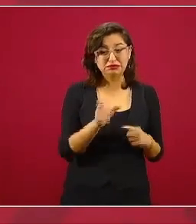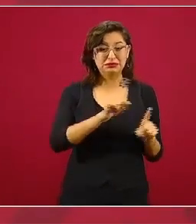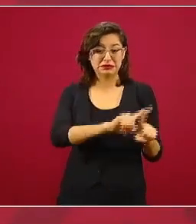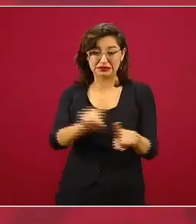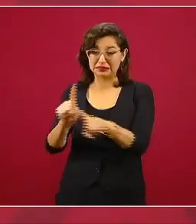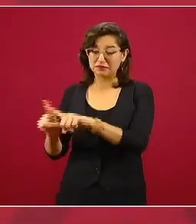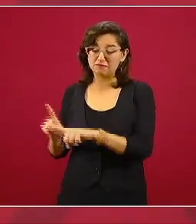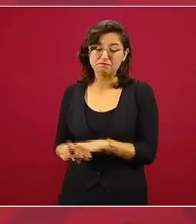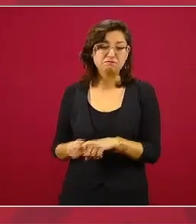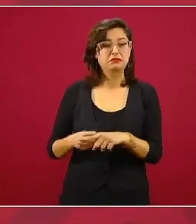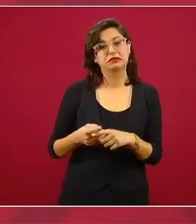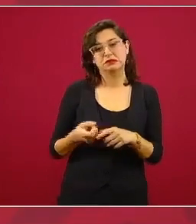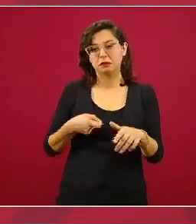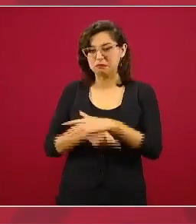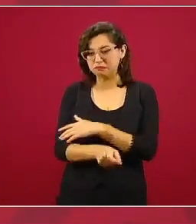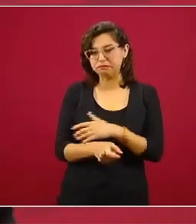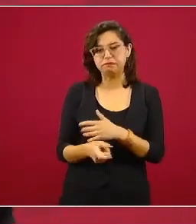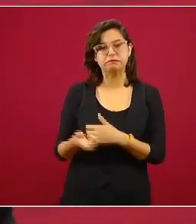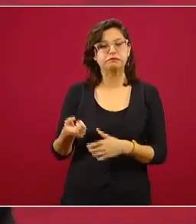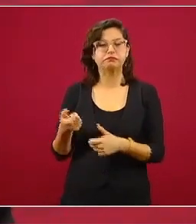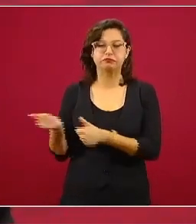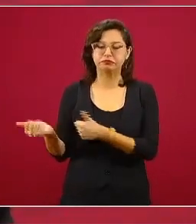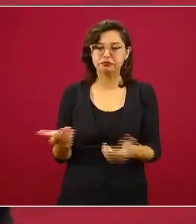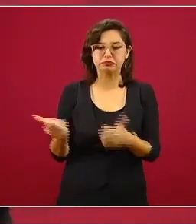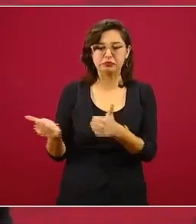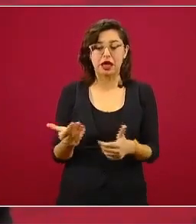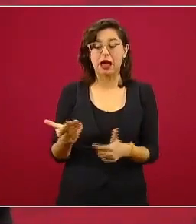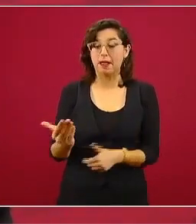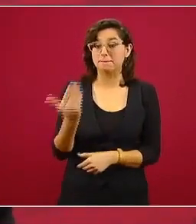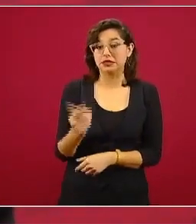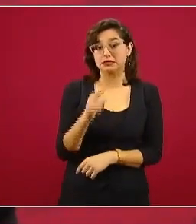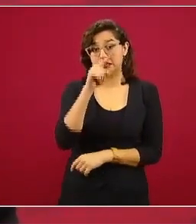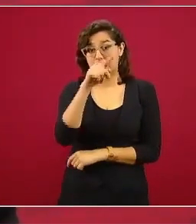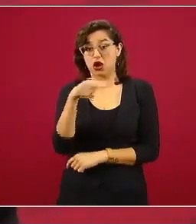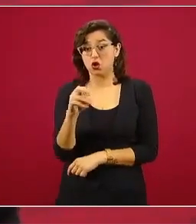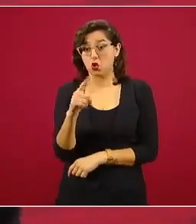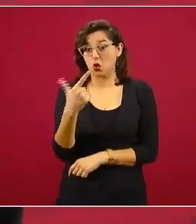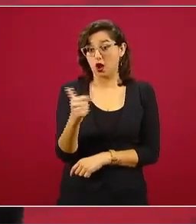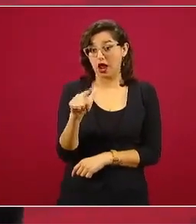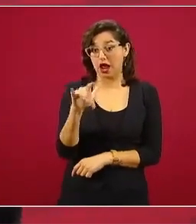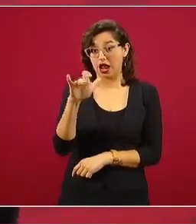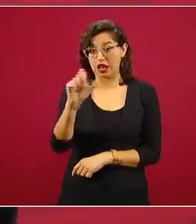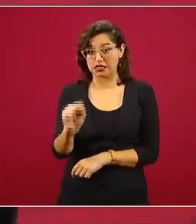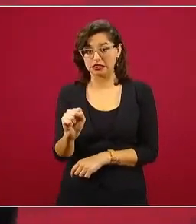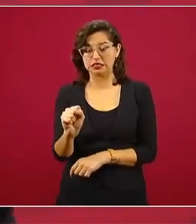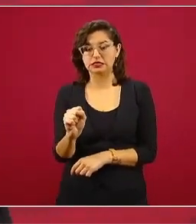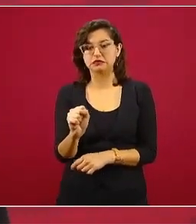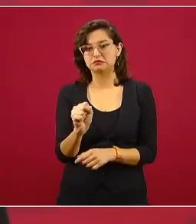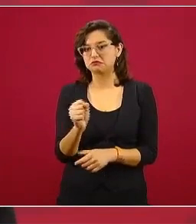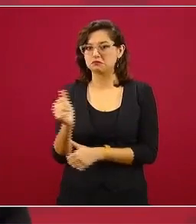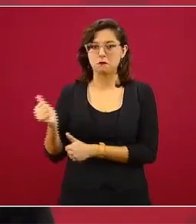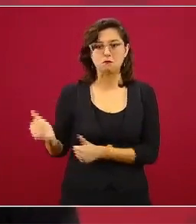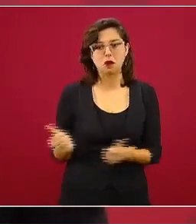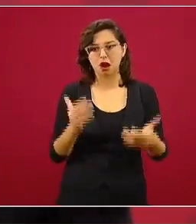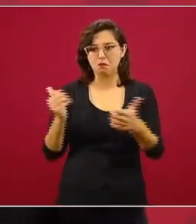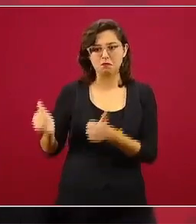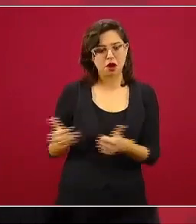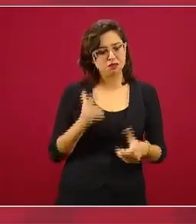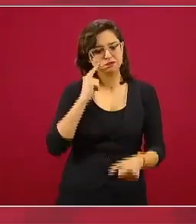principales. Recién hubo una detención, como ustedes saben, en Nogales, que parece ser un punto de trasiego